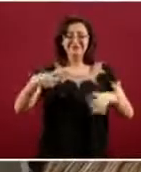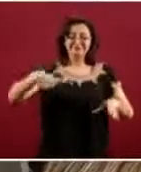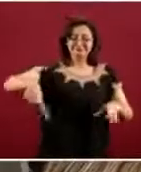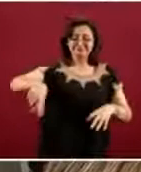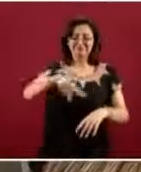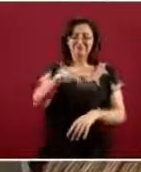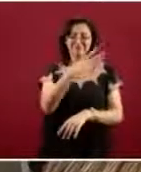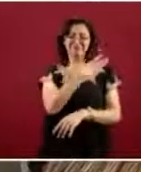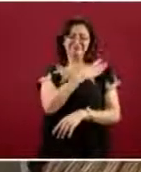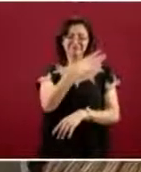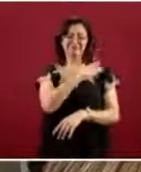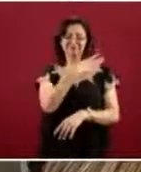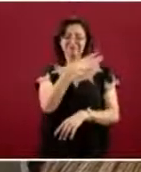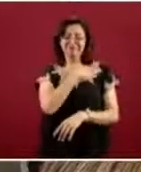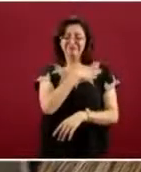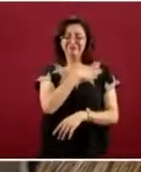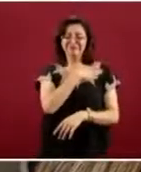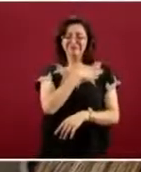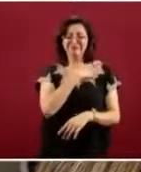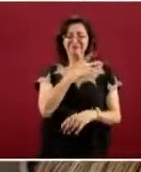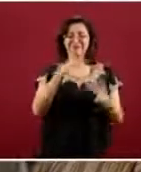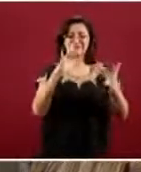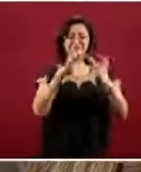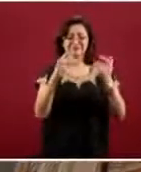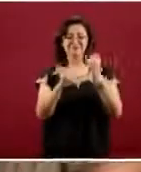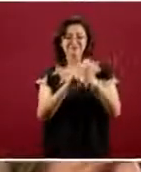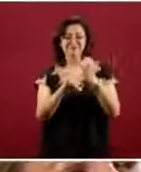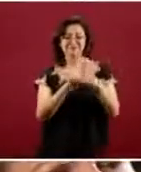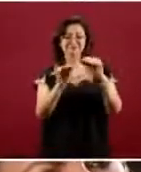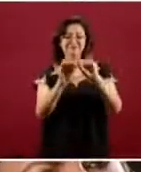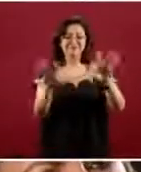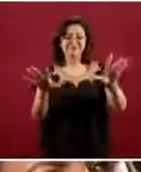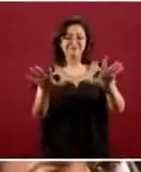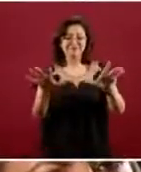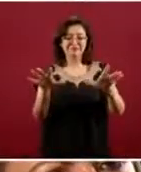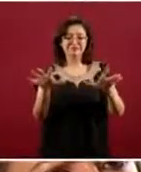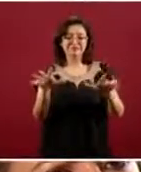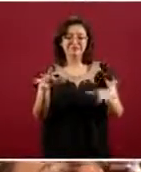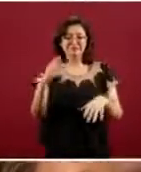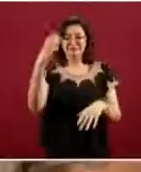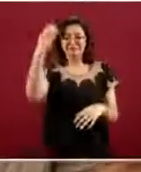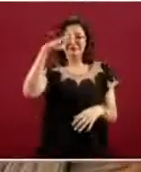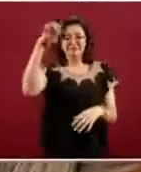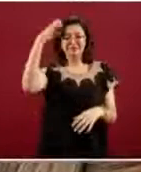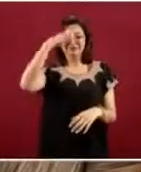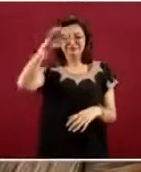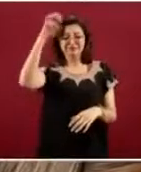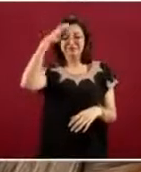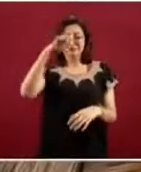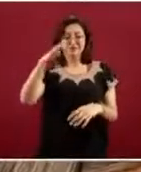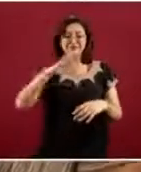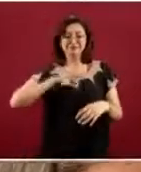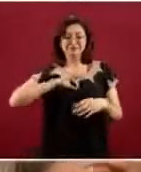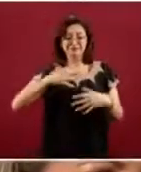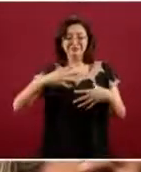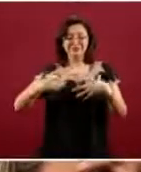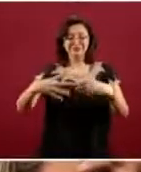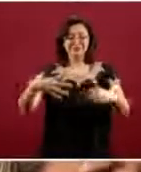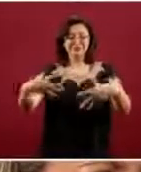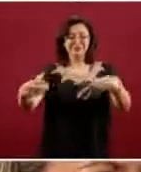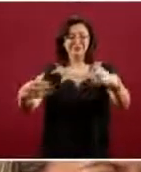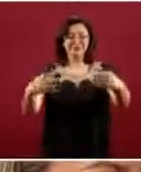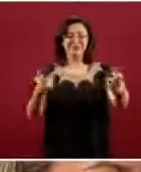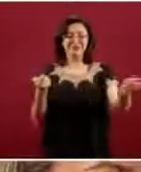en organizaciones de la sociedad civil como desde las redes sociales, para aportar su capacidad y experiencia en la contención de la pandemia.